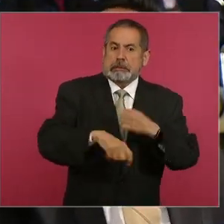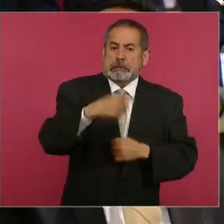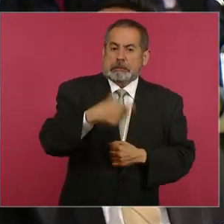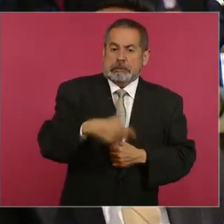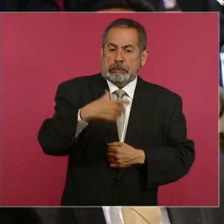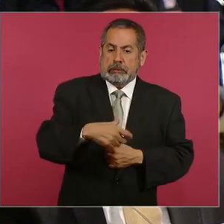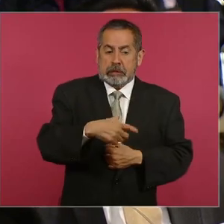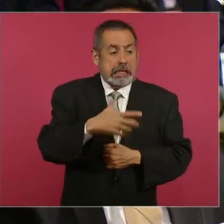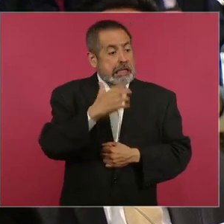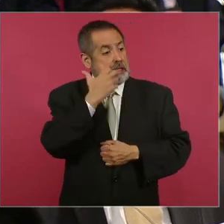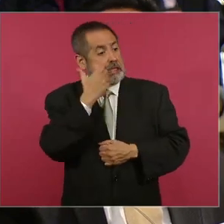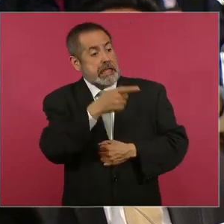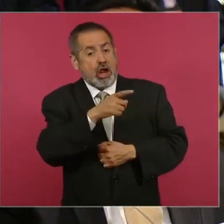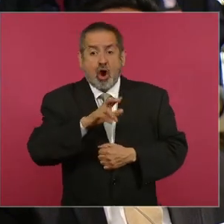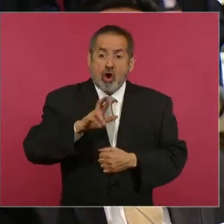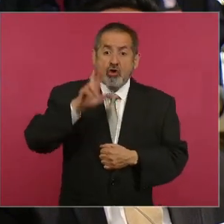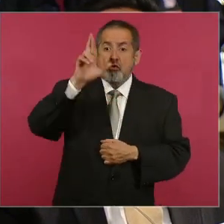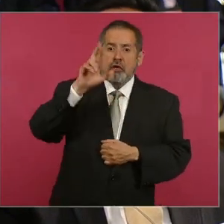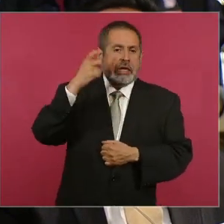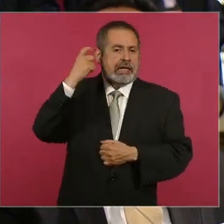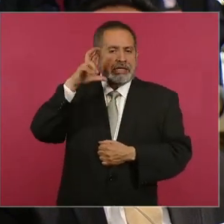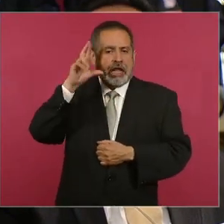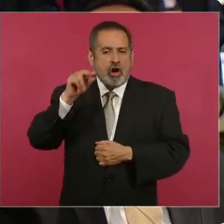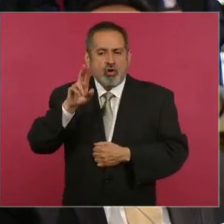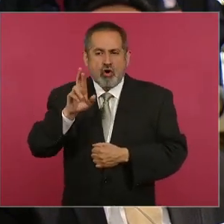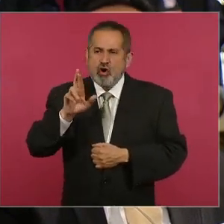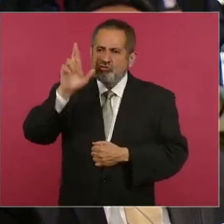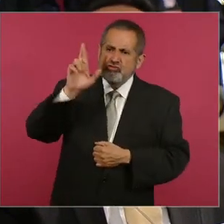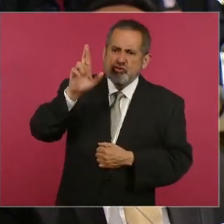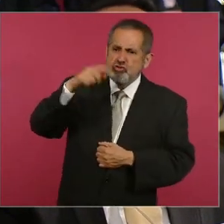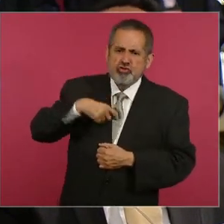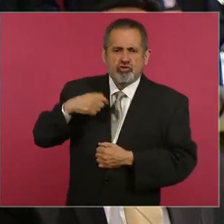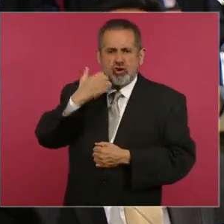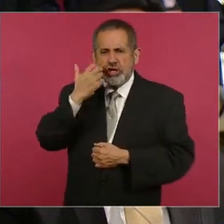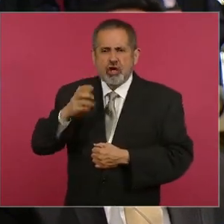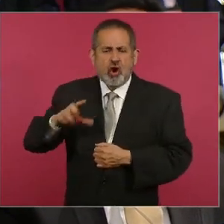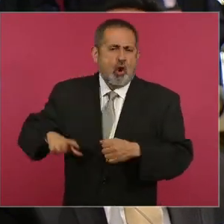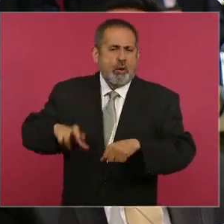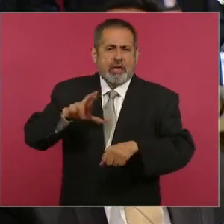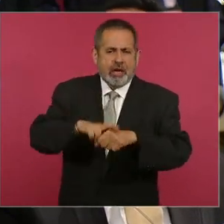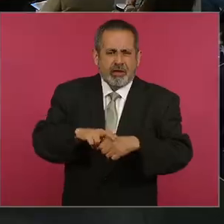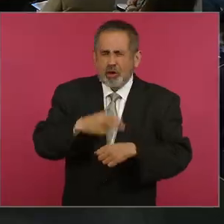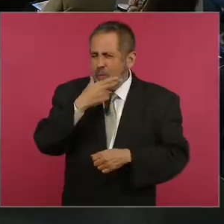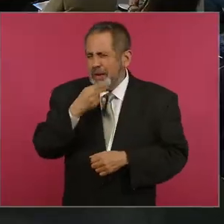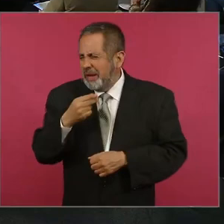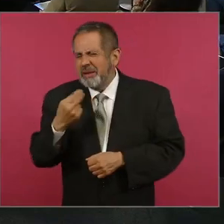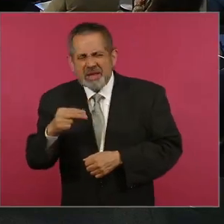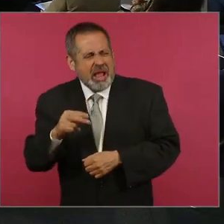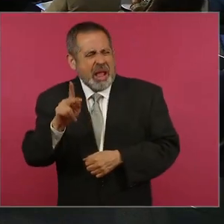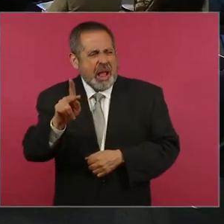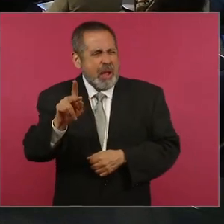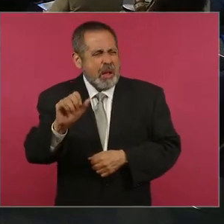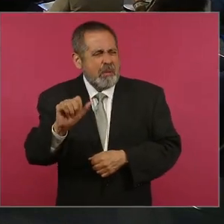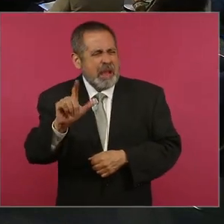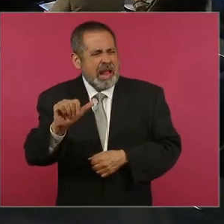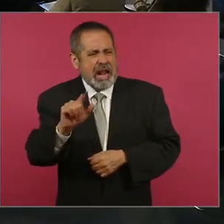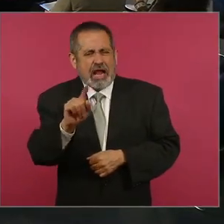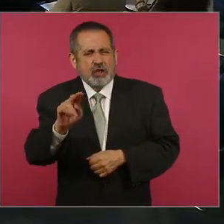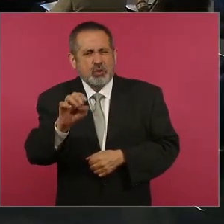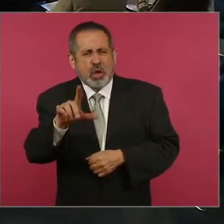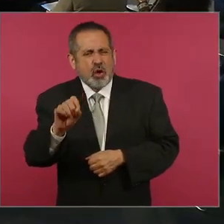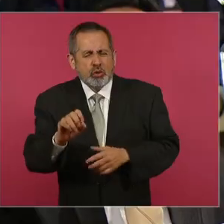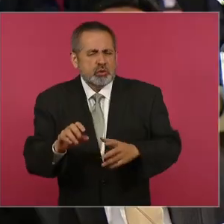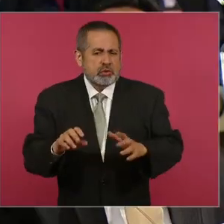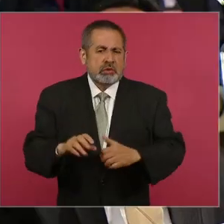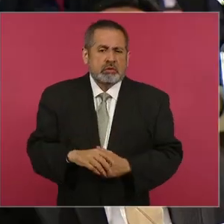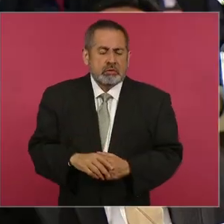allá en Quintana Roo por la gubernatura, Palazuelos, un tal Palazuelos, ¿no? Y bueno,